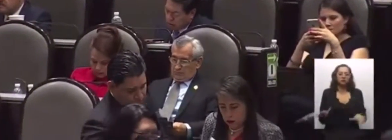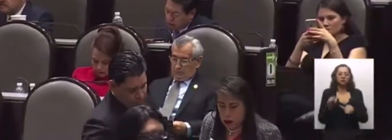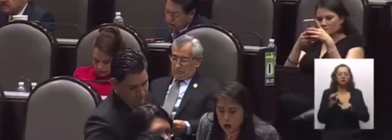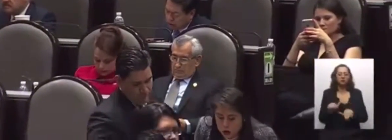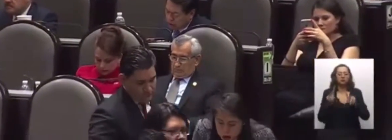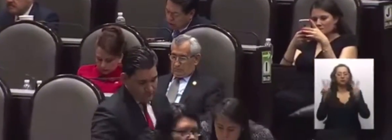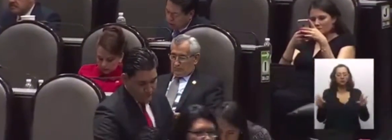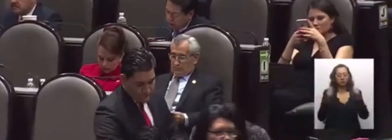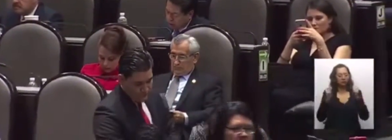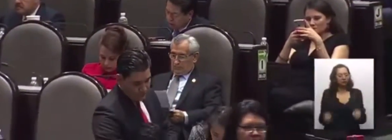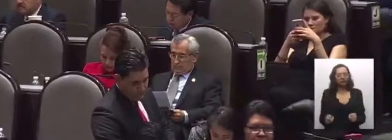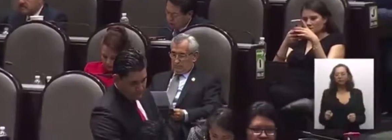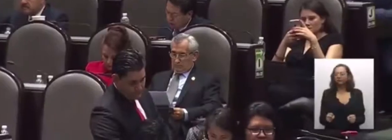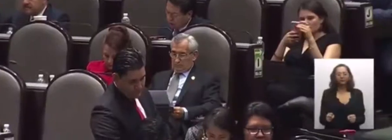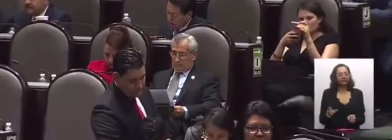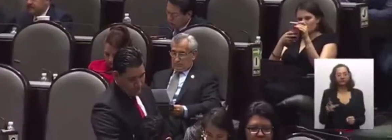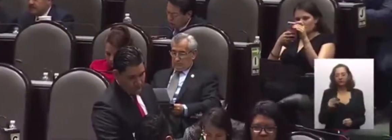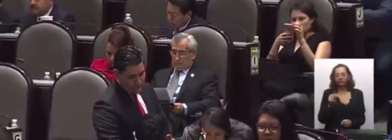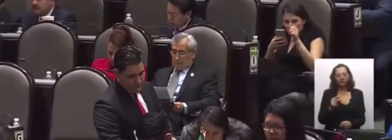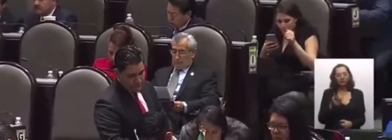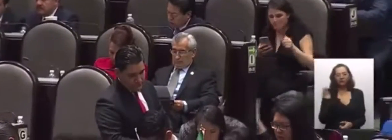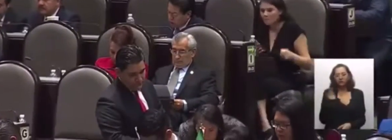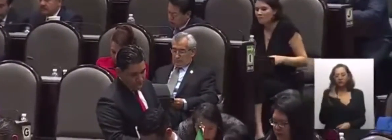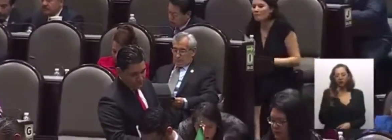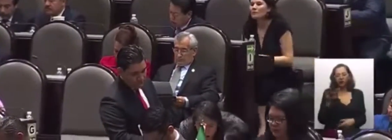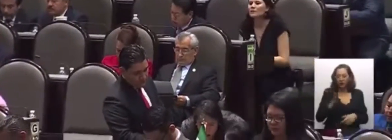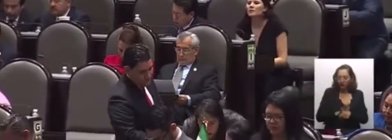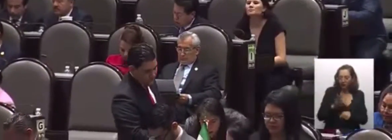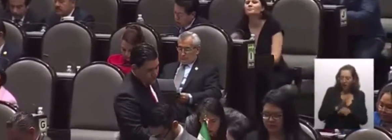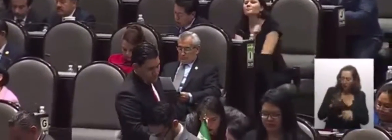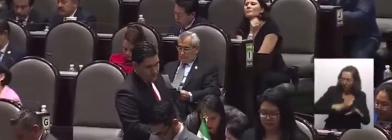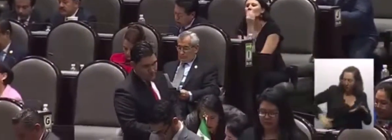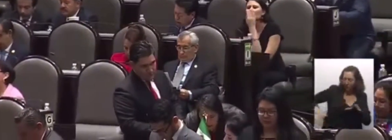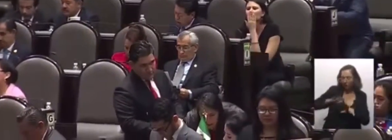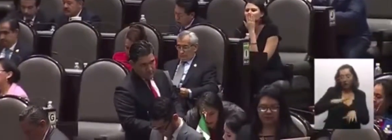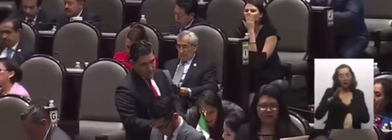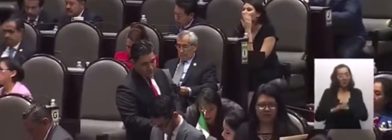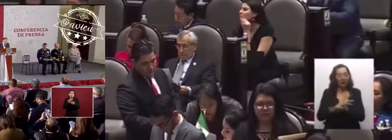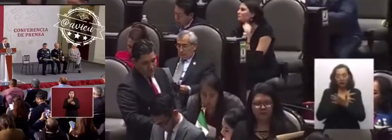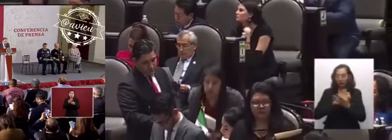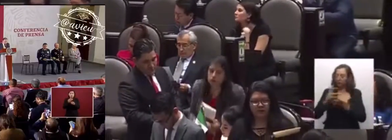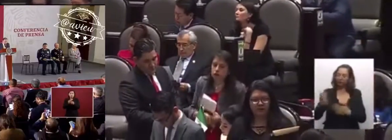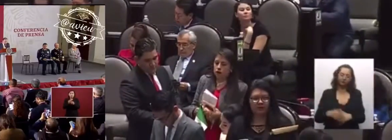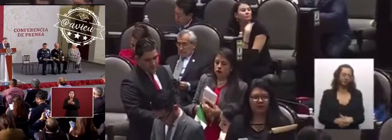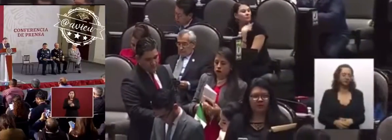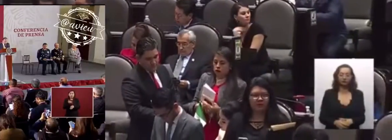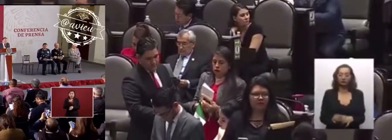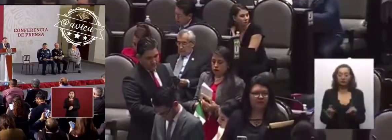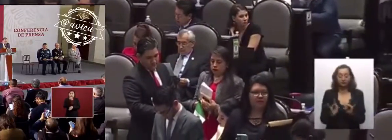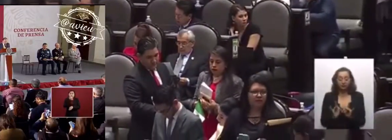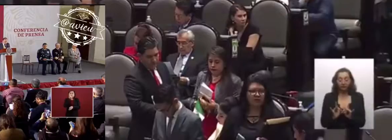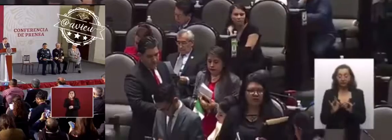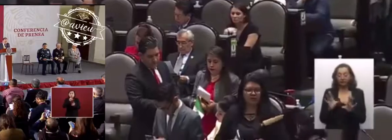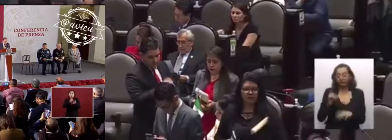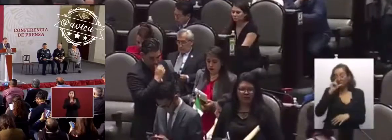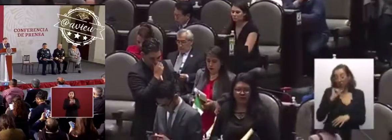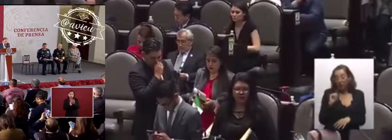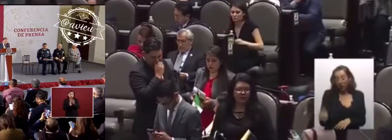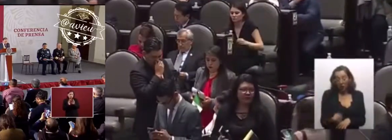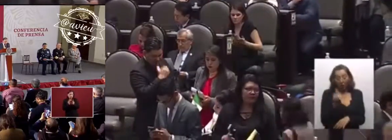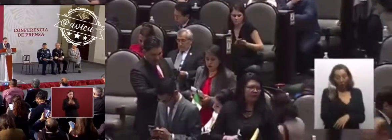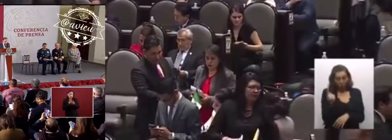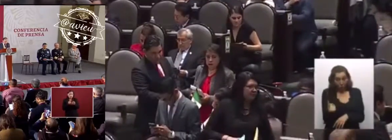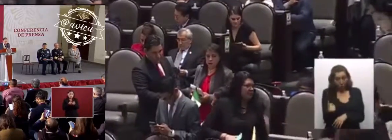no es prudente sobredimensionar las circunstancias. Un tropiezo táctico no